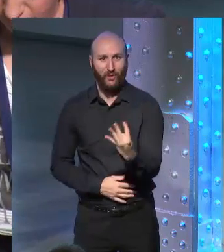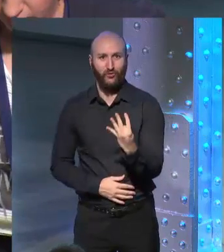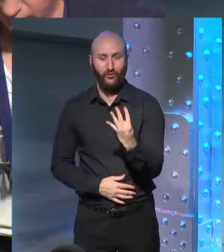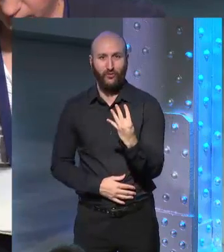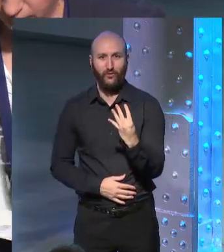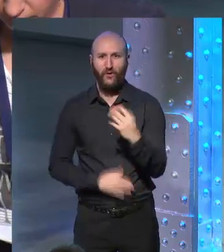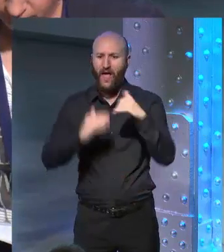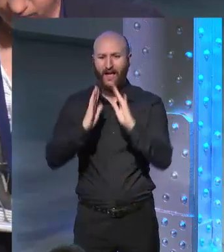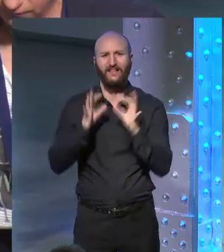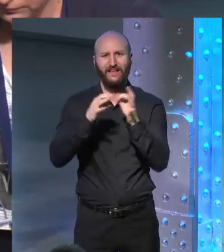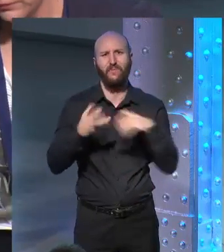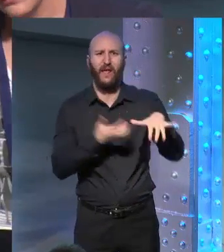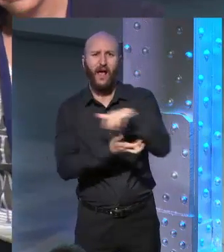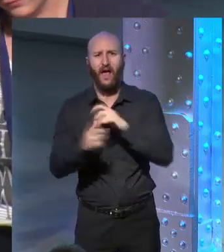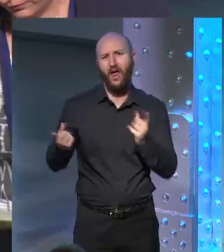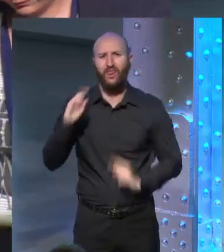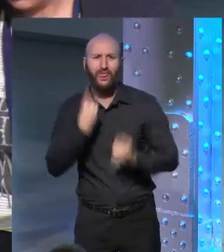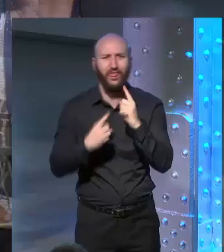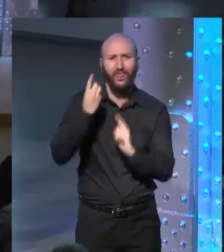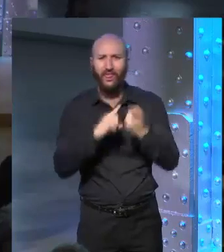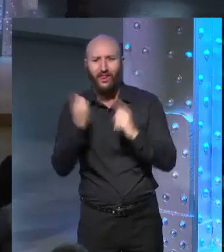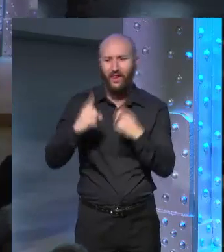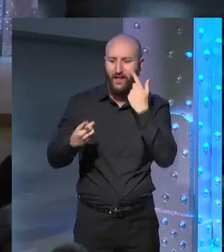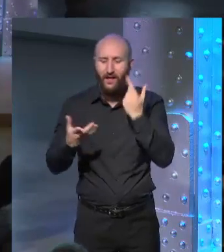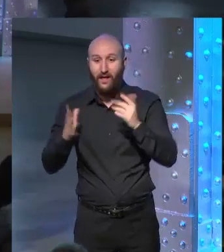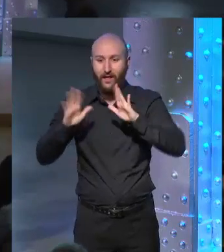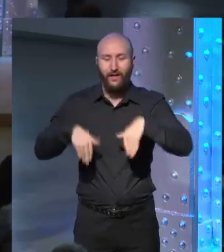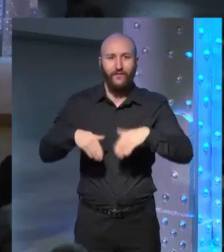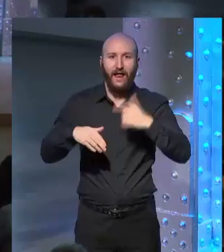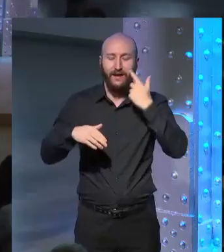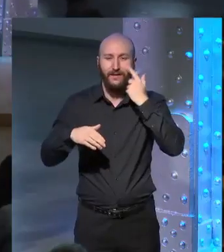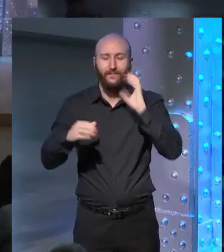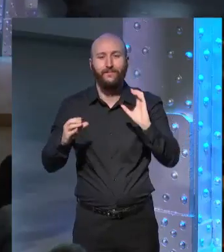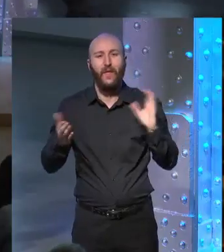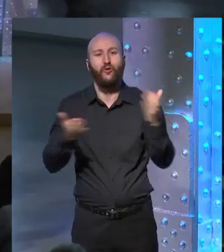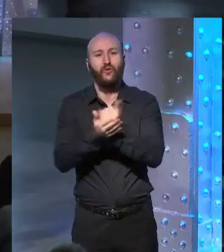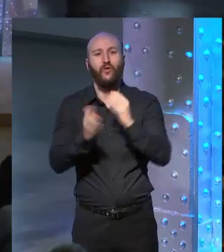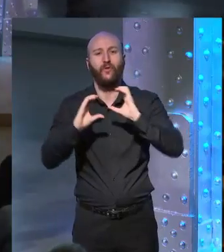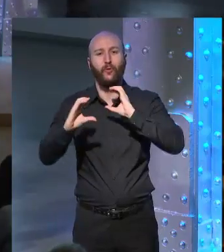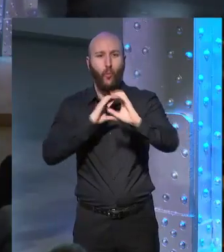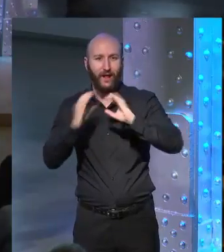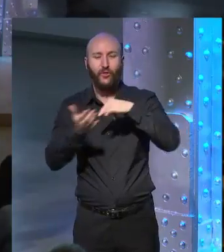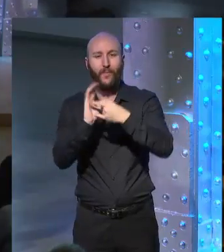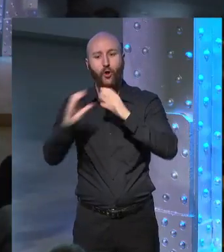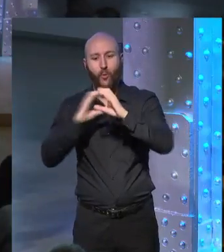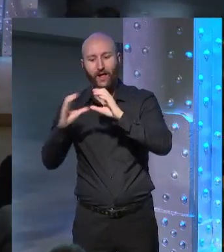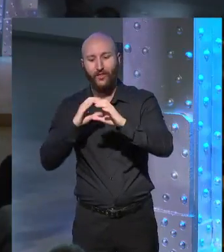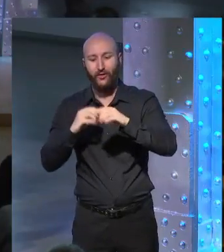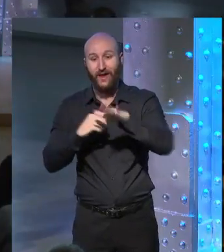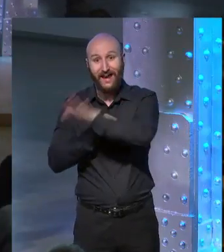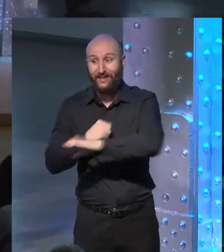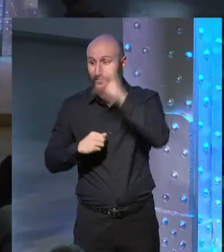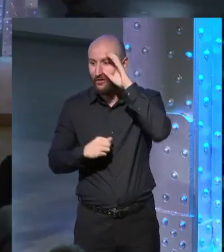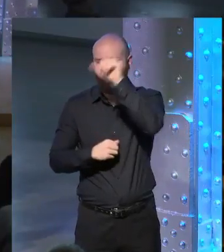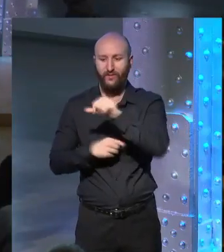menudo en mi casa, hablando, charlando, pero bueno, escucharles y que la comunidad educativa y todos los medios de comunicación les escuchen, pues es una gozada,